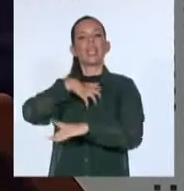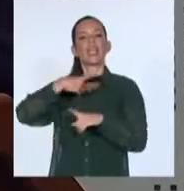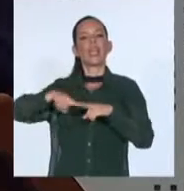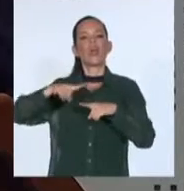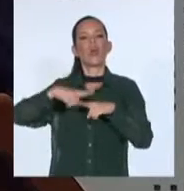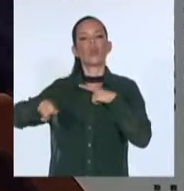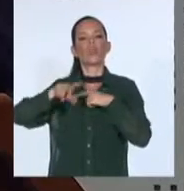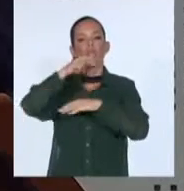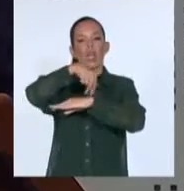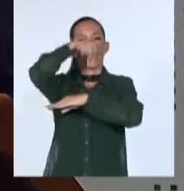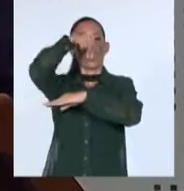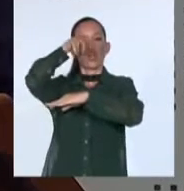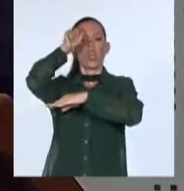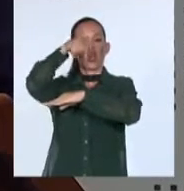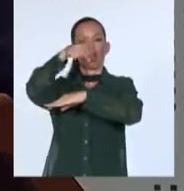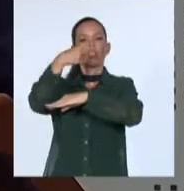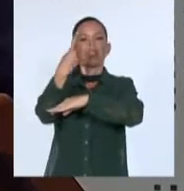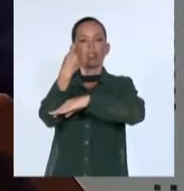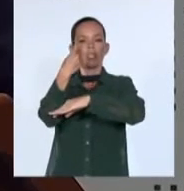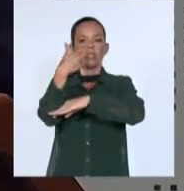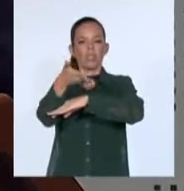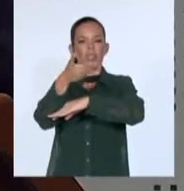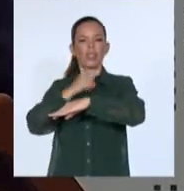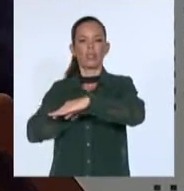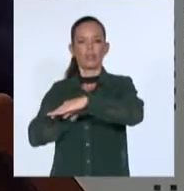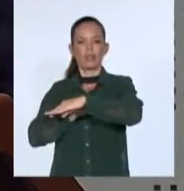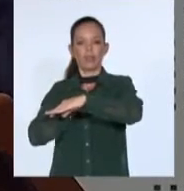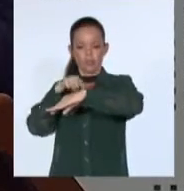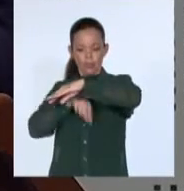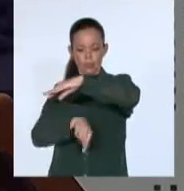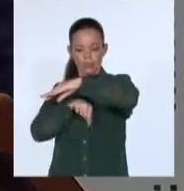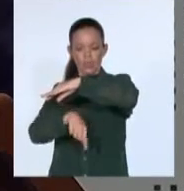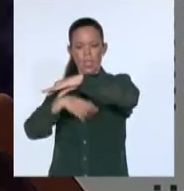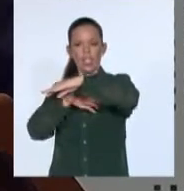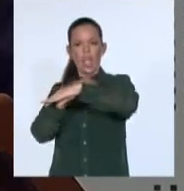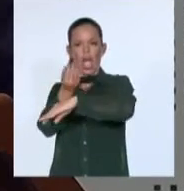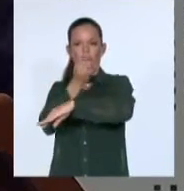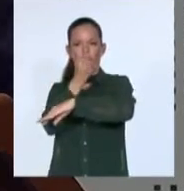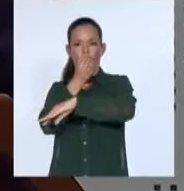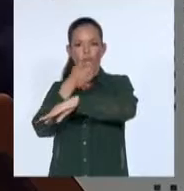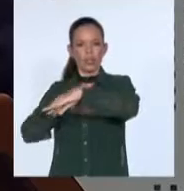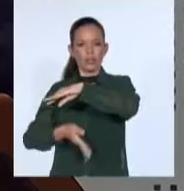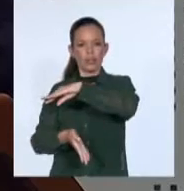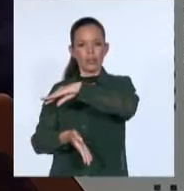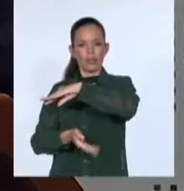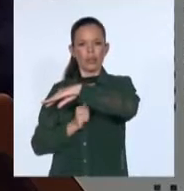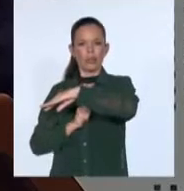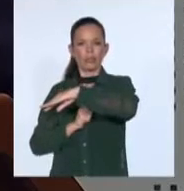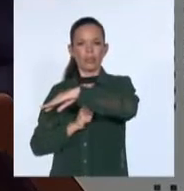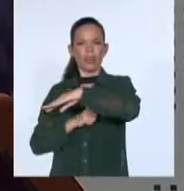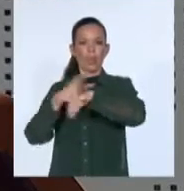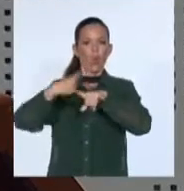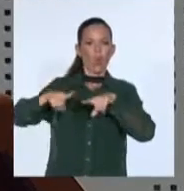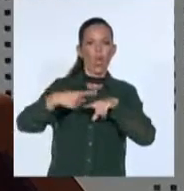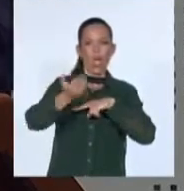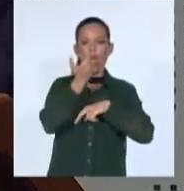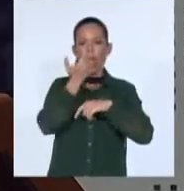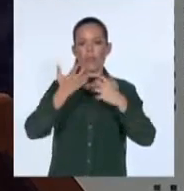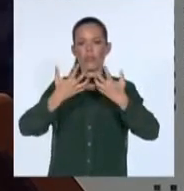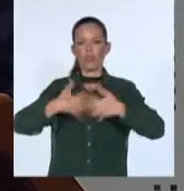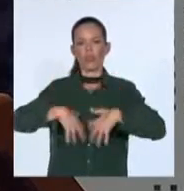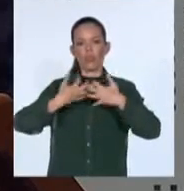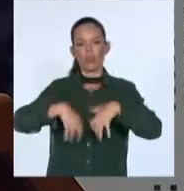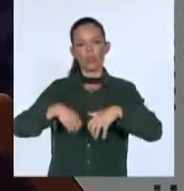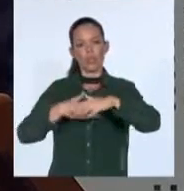central? Necesita alimentos. Los alimentos que se producen en América del Sur, por ejemplo, y en muchos